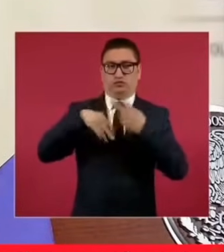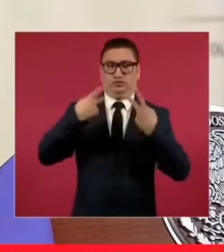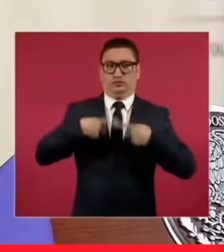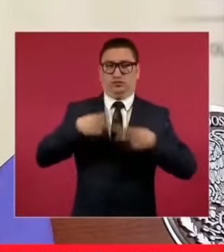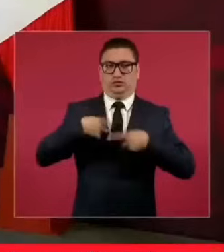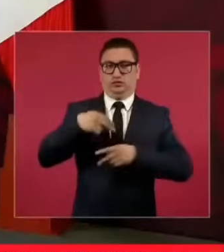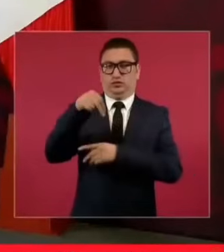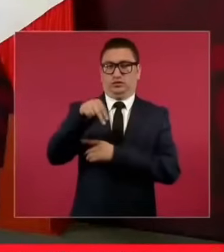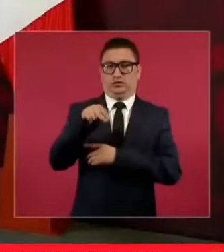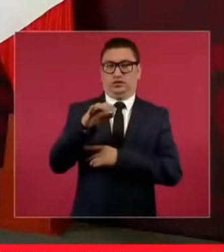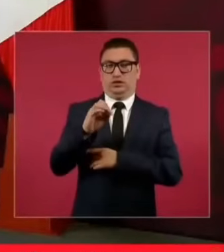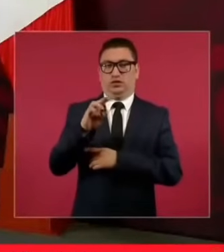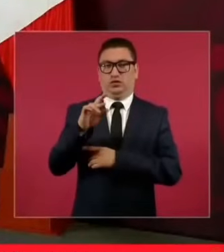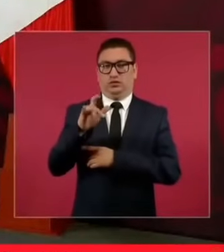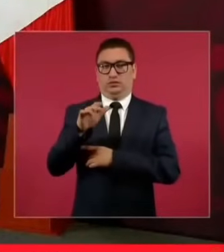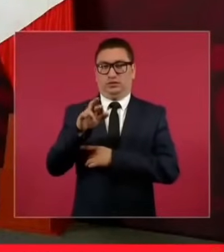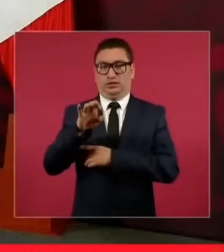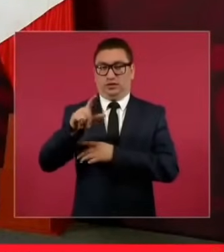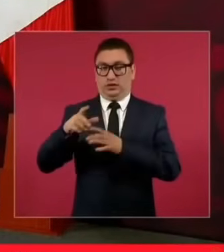puro.